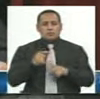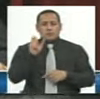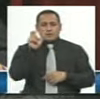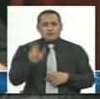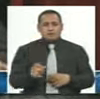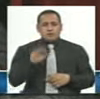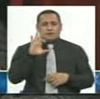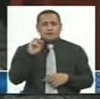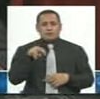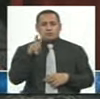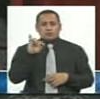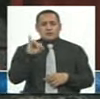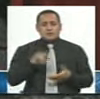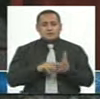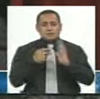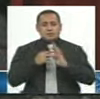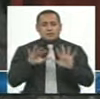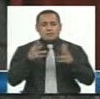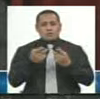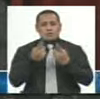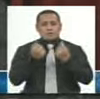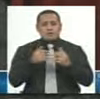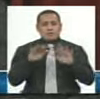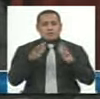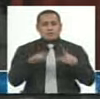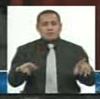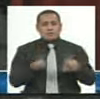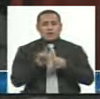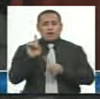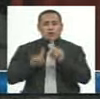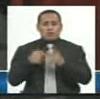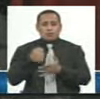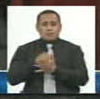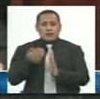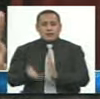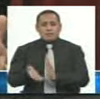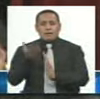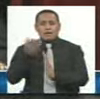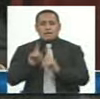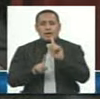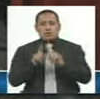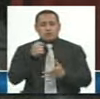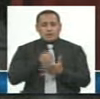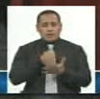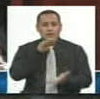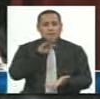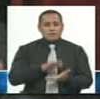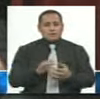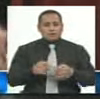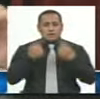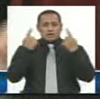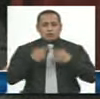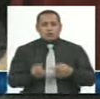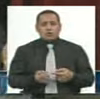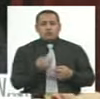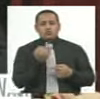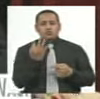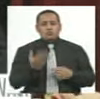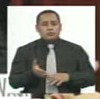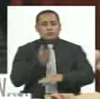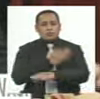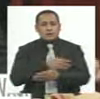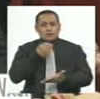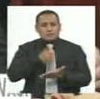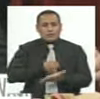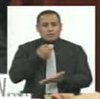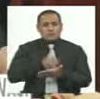Fonavista. Digamos, es montos promedio. Va a haber algunos que van a recibir más, algunos que van a recibir menos, en función del número de periodos